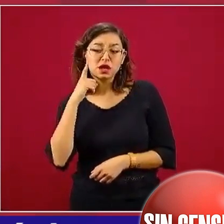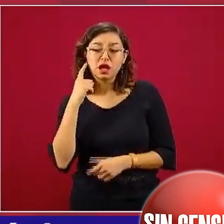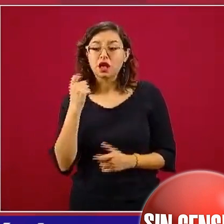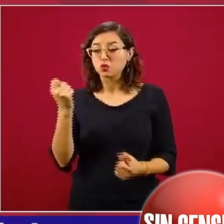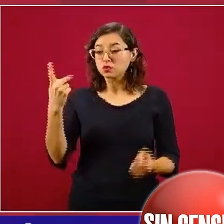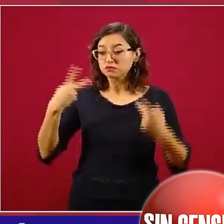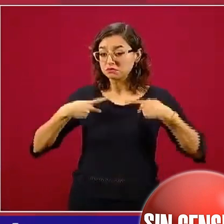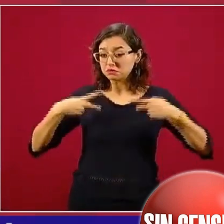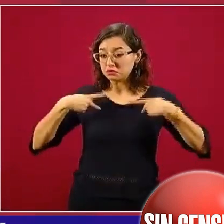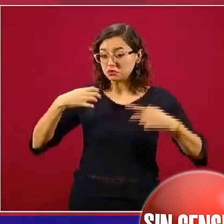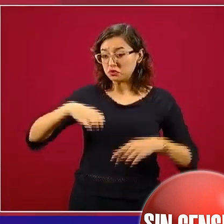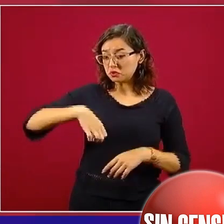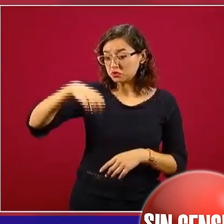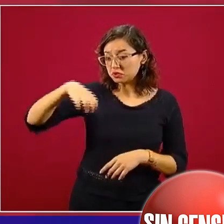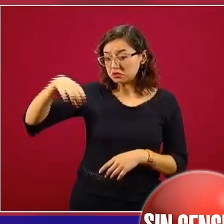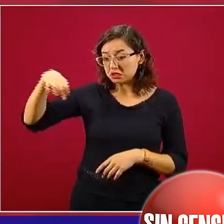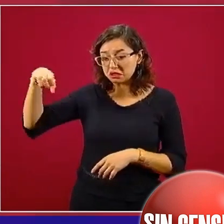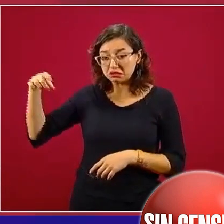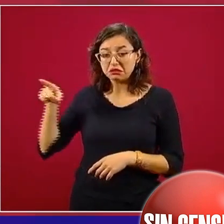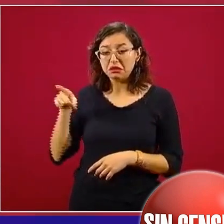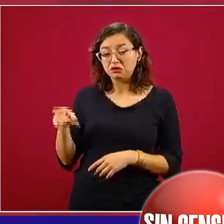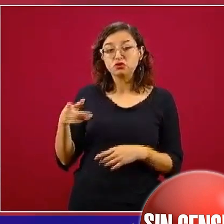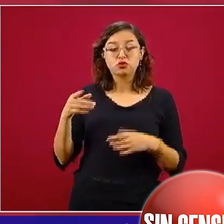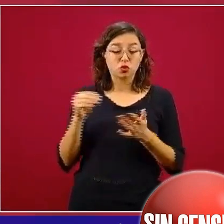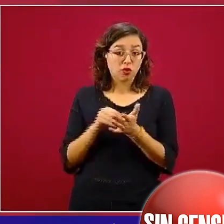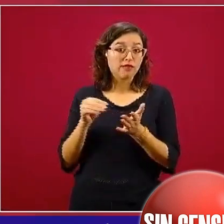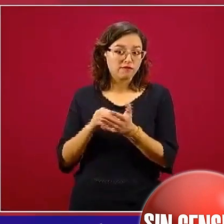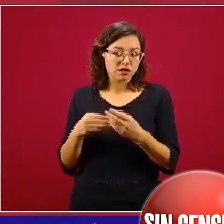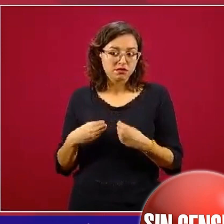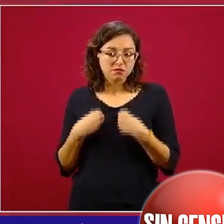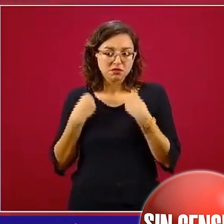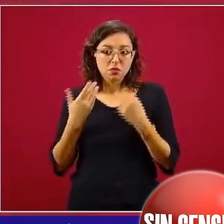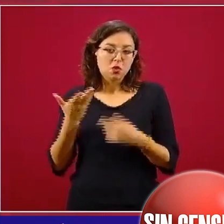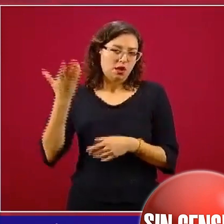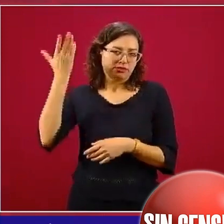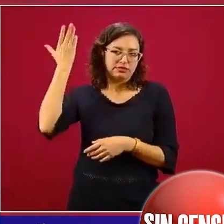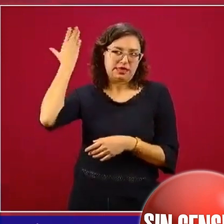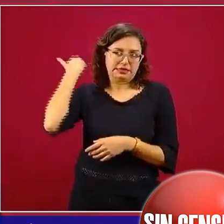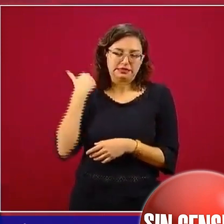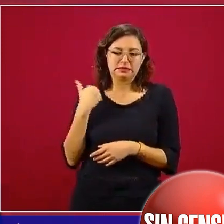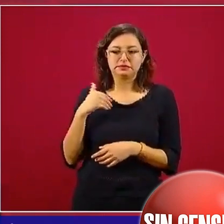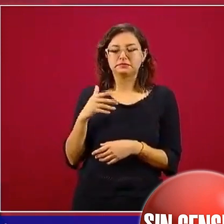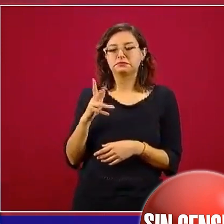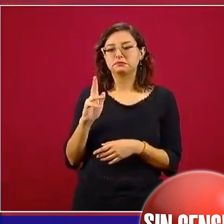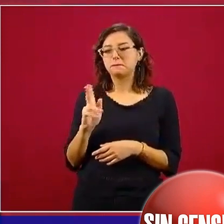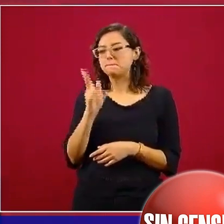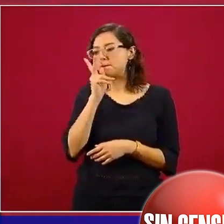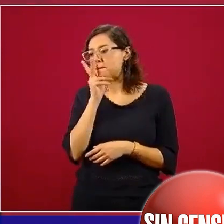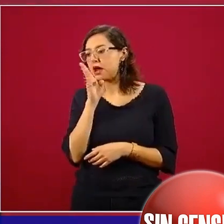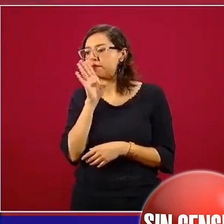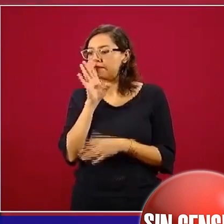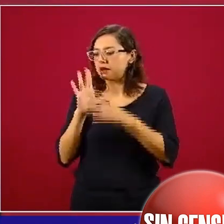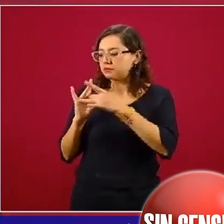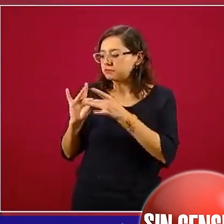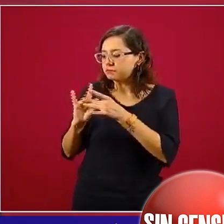vivieron muy jovencitos en esa época y les contaban sus padres